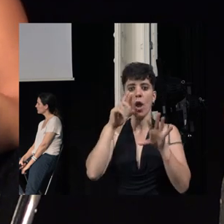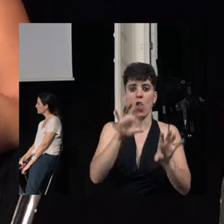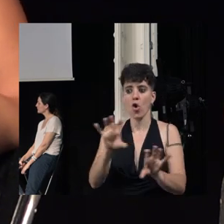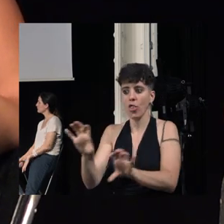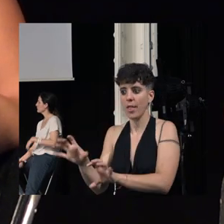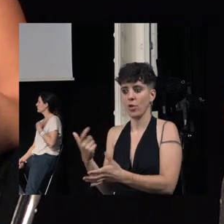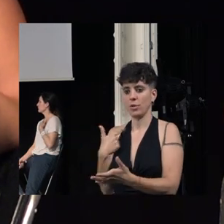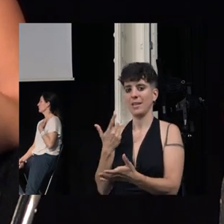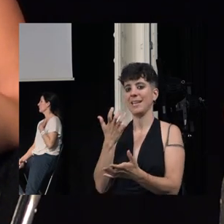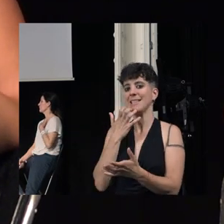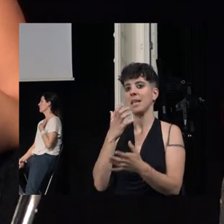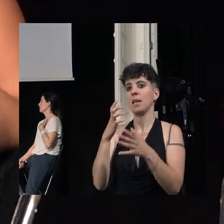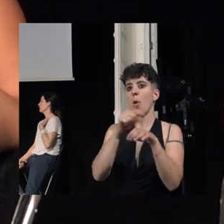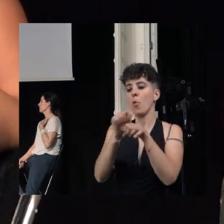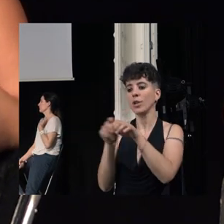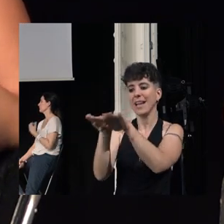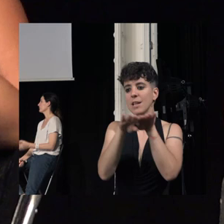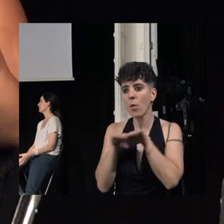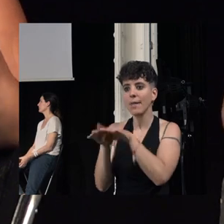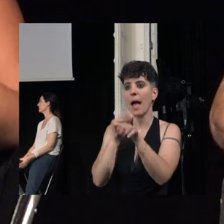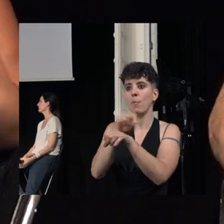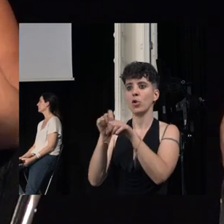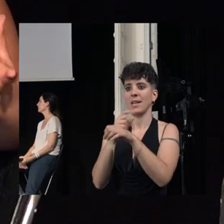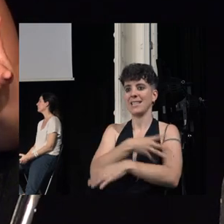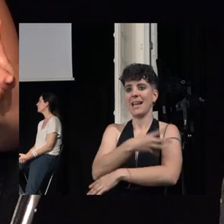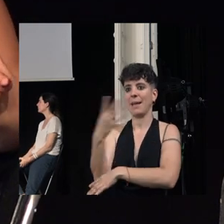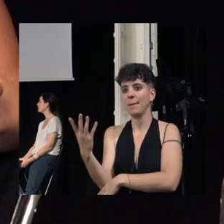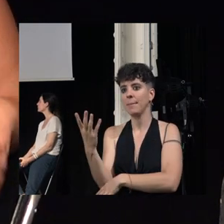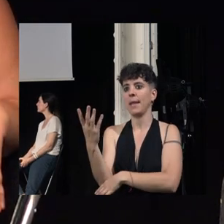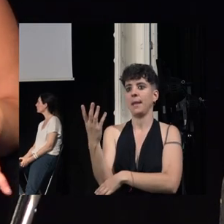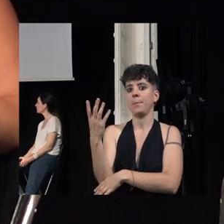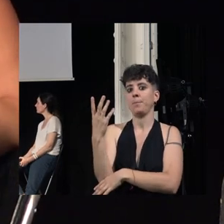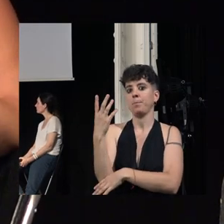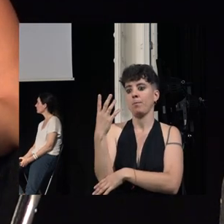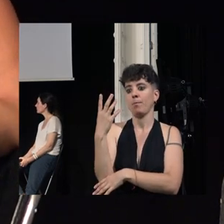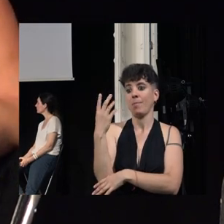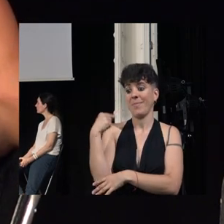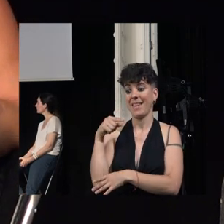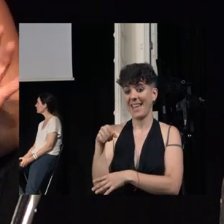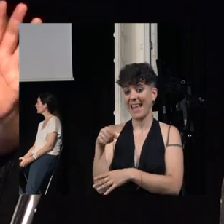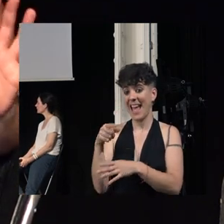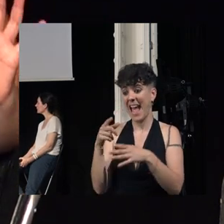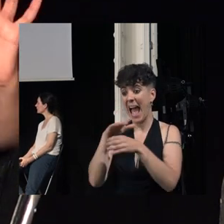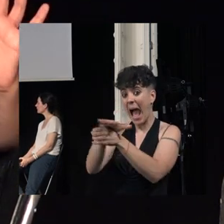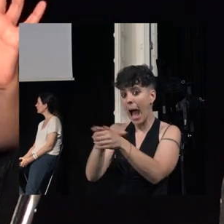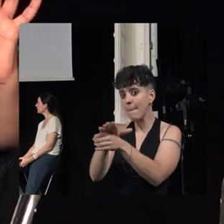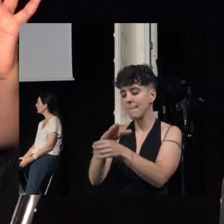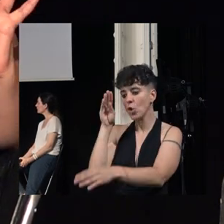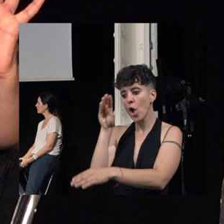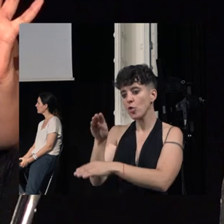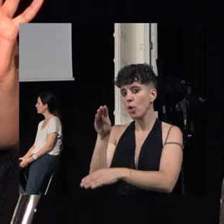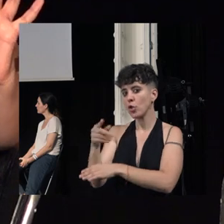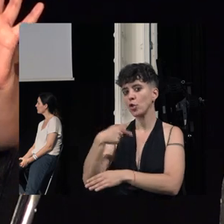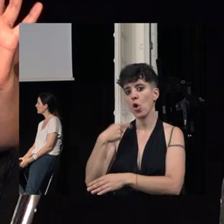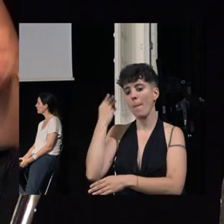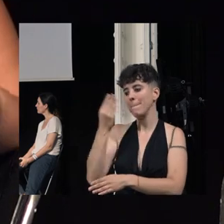de igualdad o de políticas LGTB o... Sí, de políticas de igualdad o políticas LGTB, precisamente el ámbito de la educación es el que está